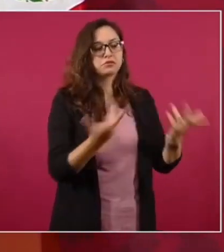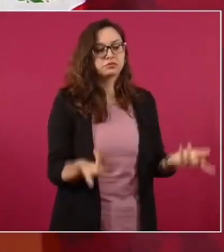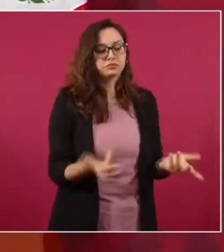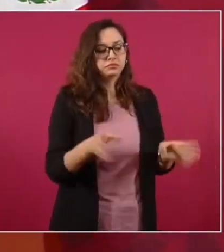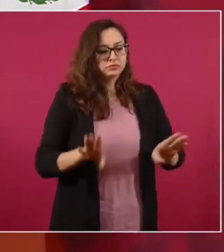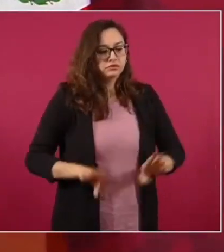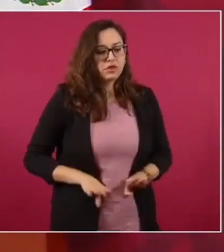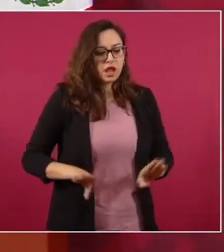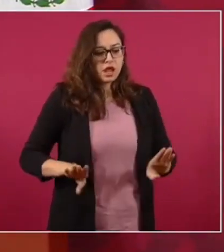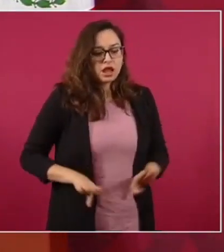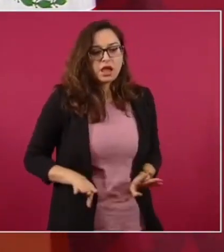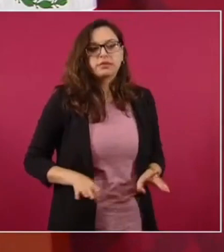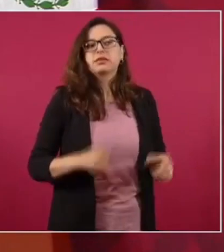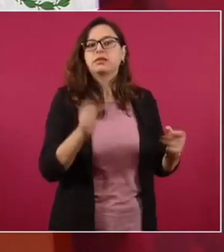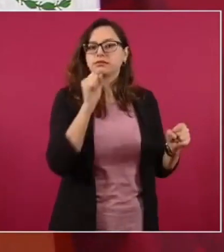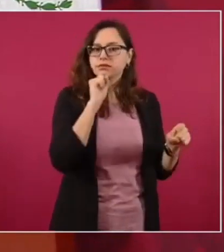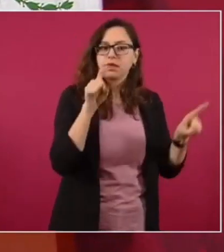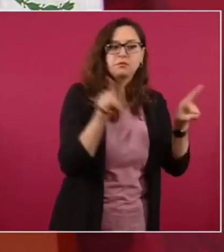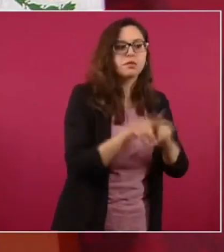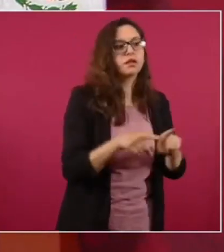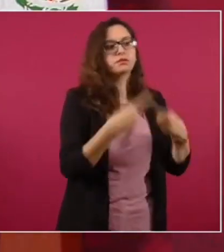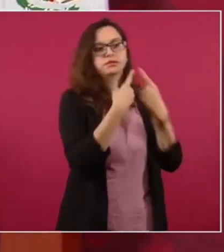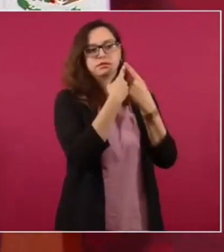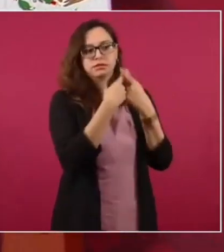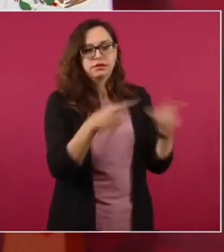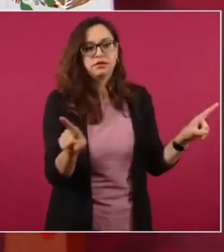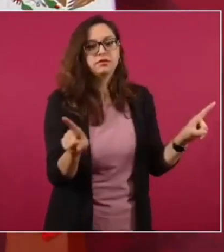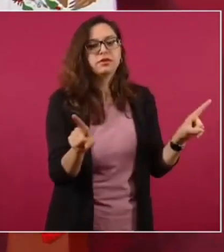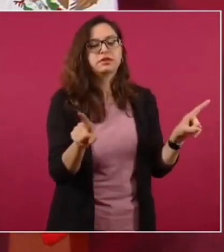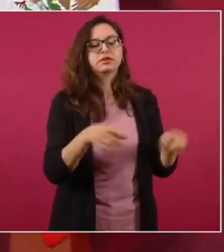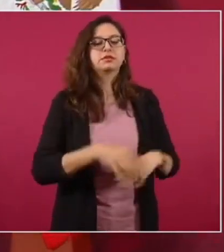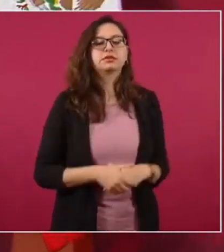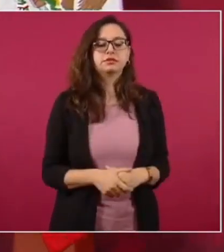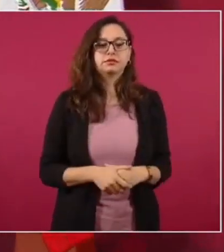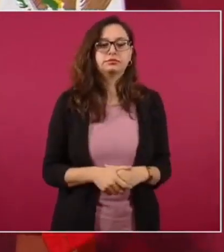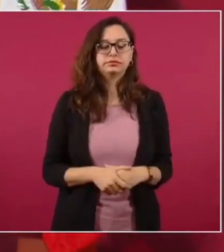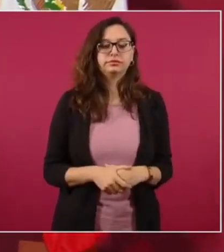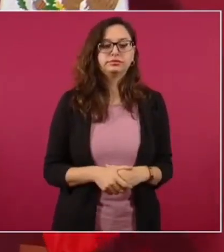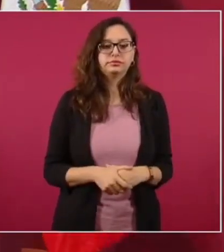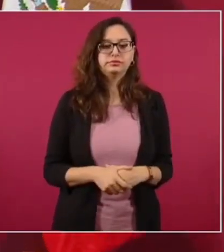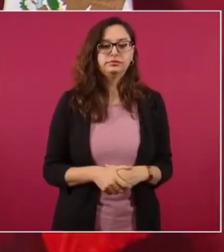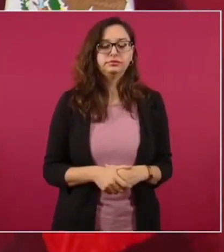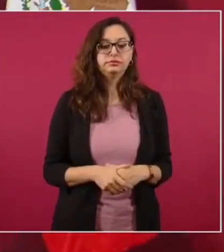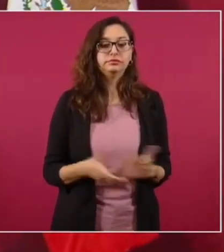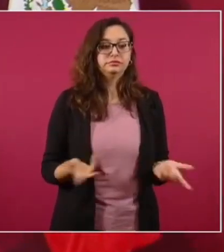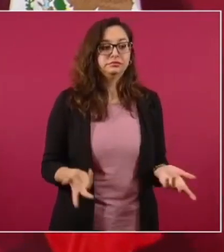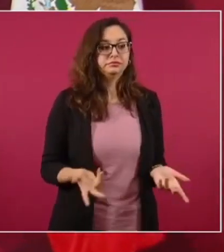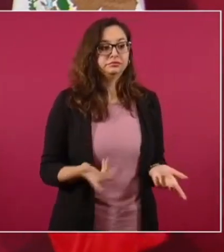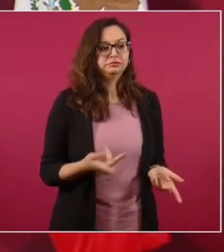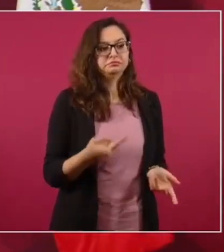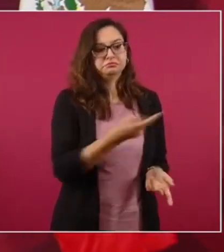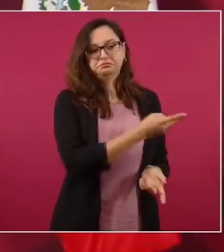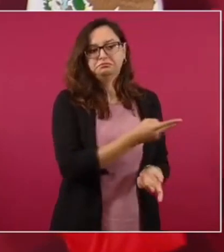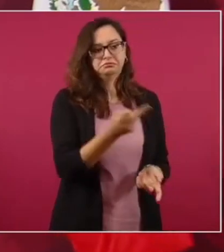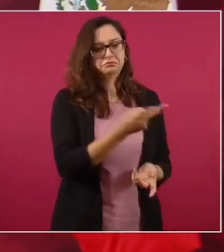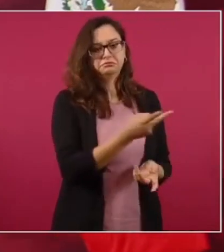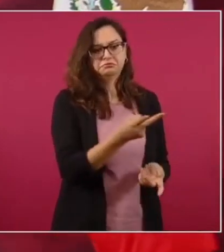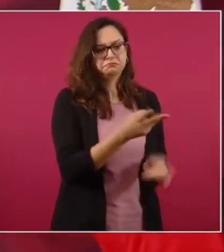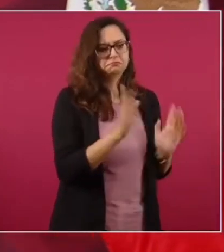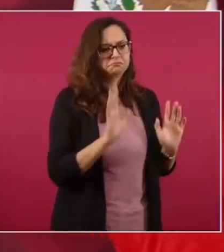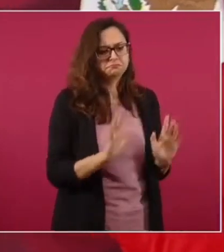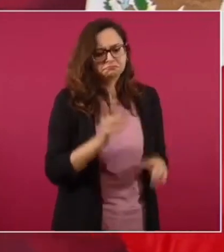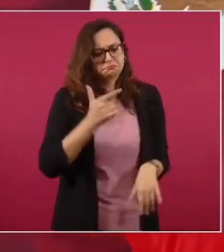Estilos personales de gobernar, diría don Daniel Cosío Villegas. Y con los